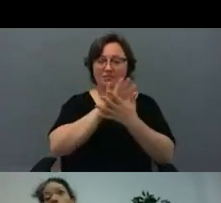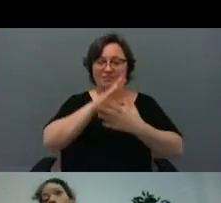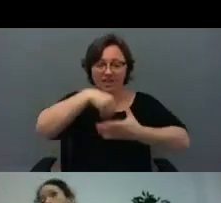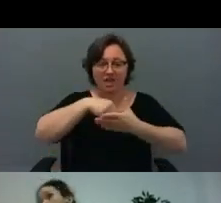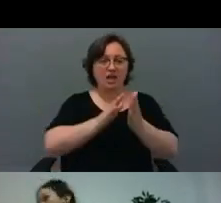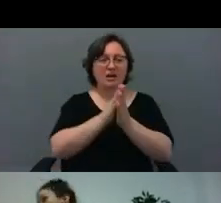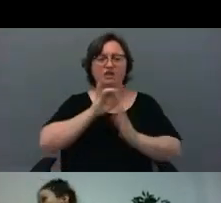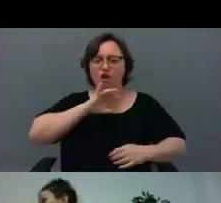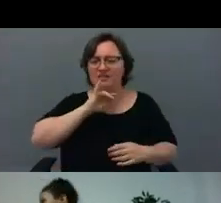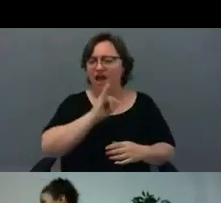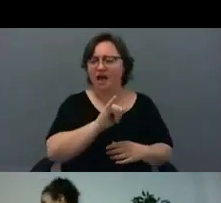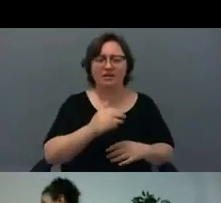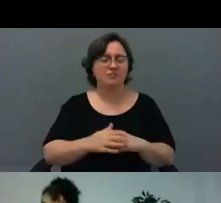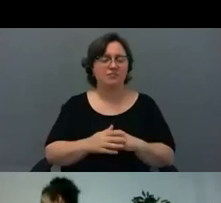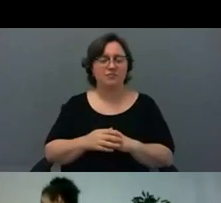está contenta.